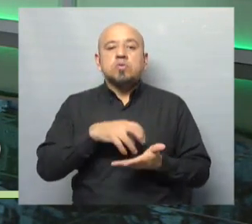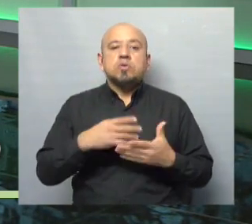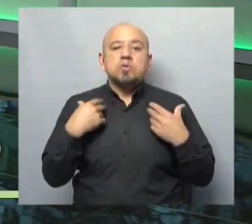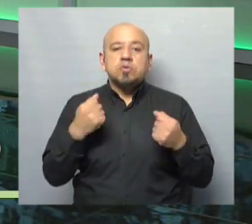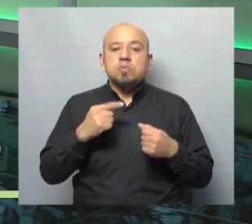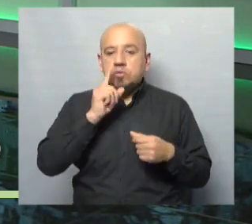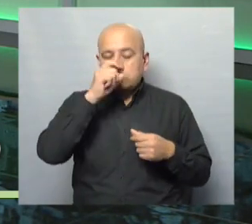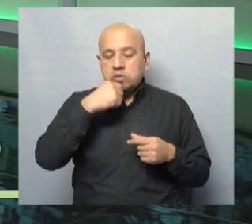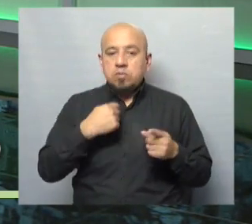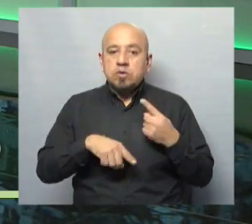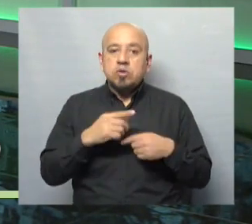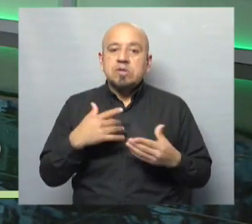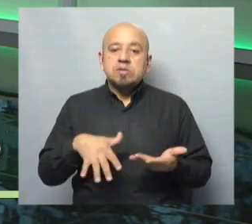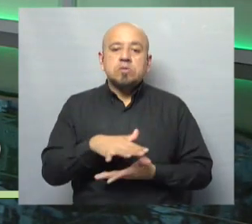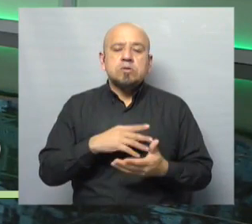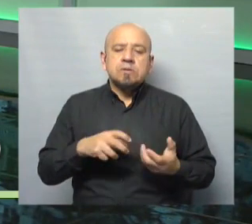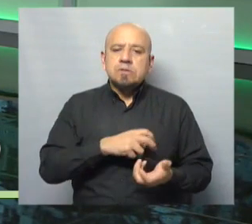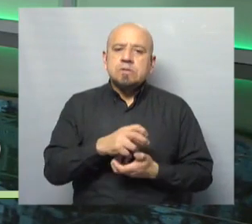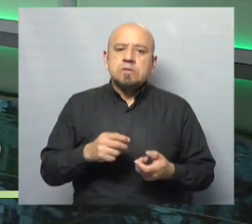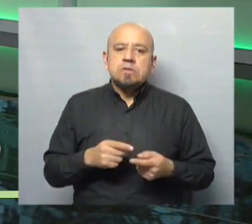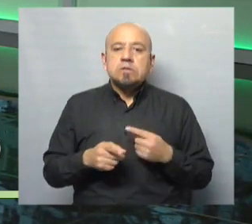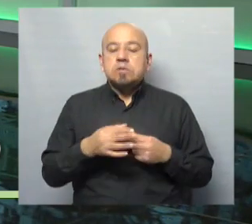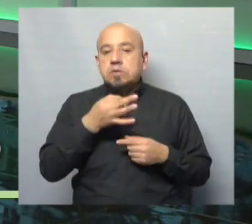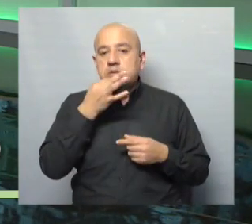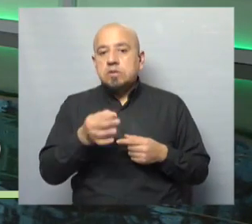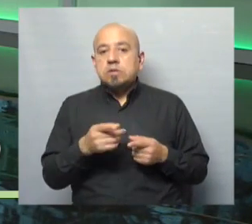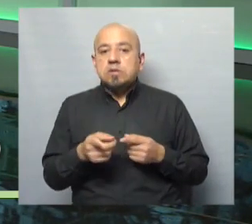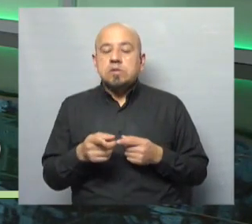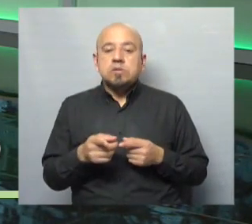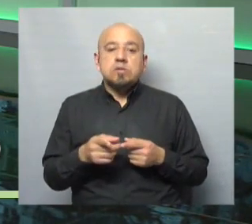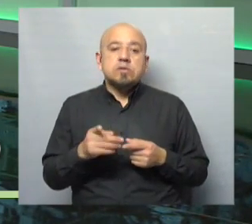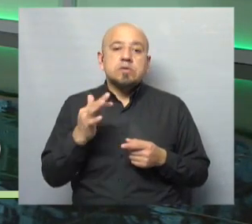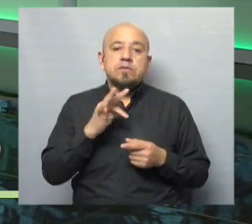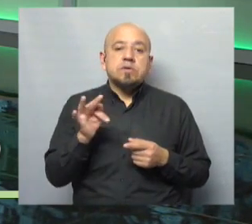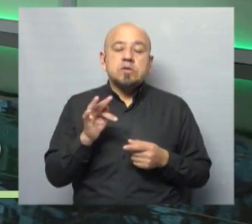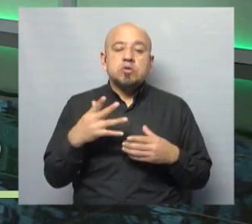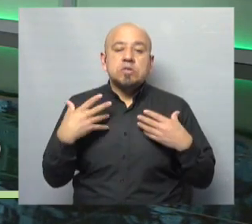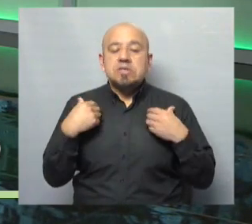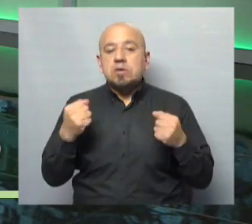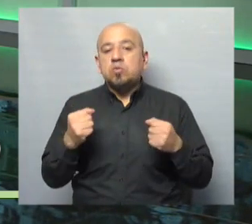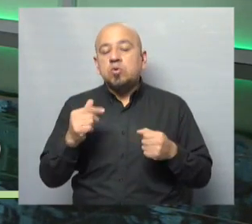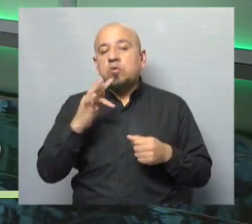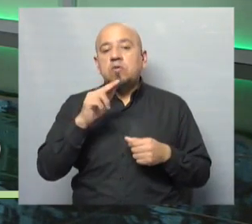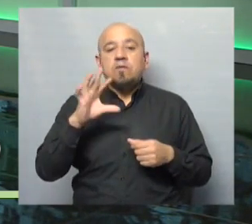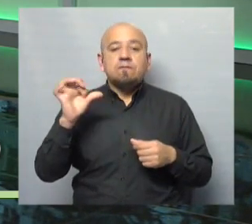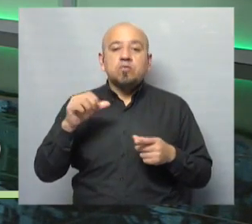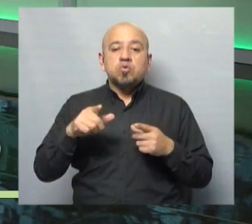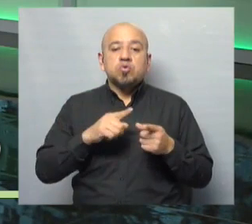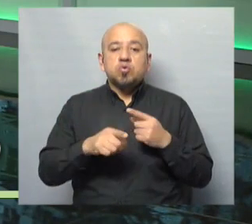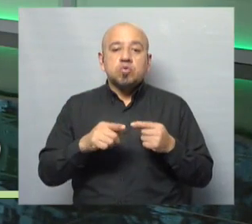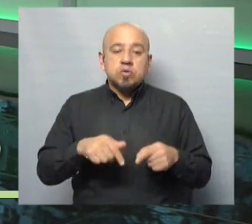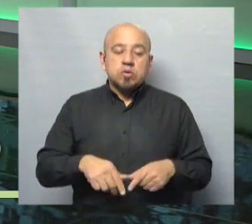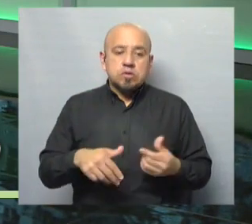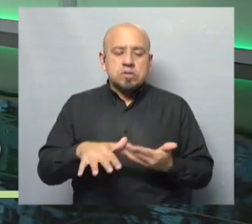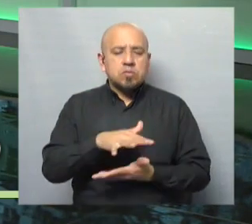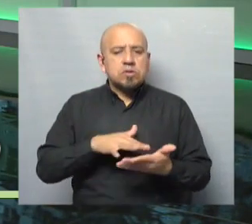montevideo por actuación es bastante compleja y lo que dicen desde la federación de funcionarios de salud pública que estas decisiones afectan